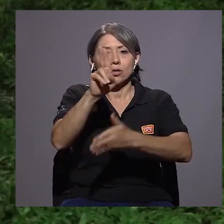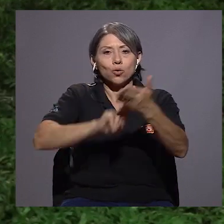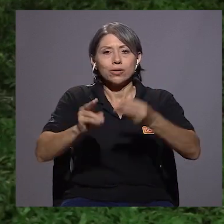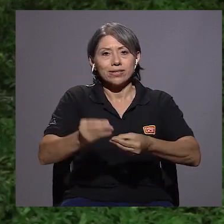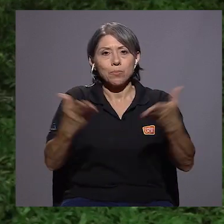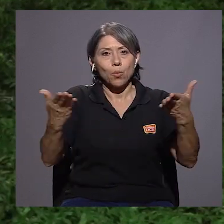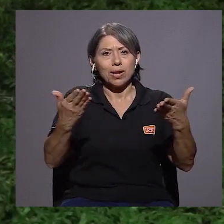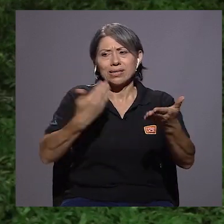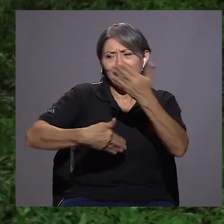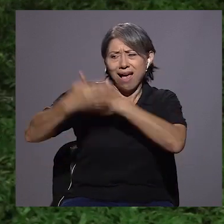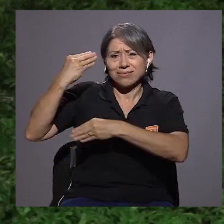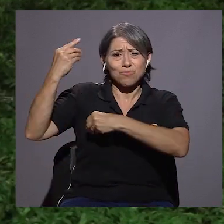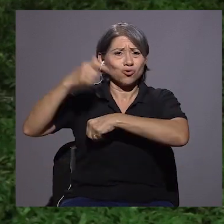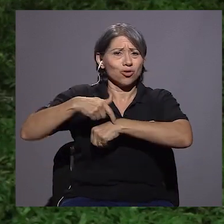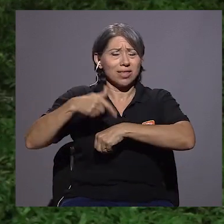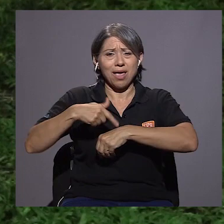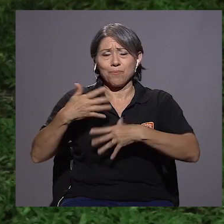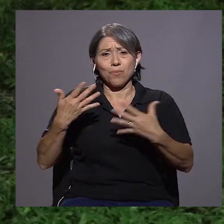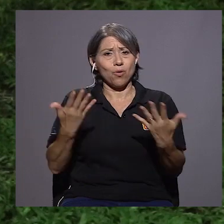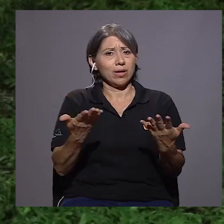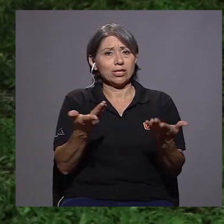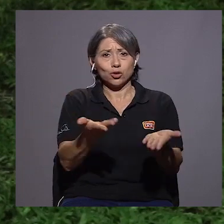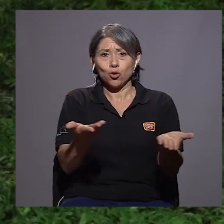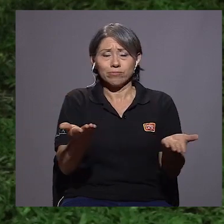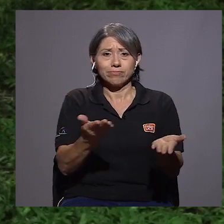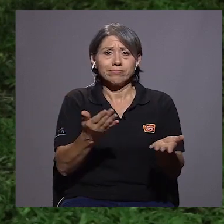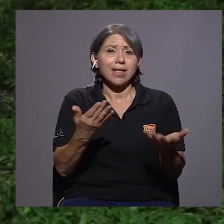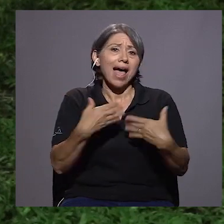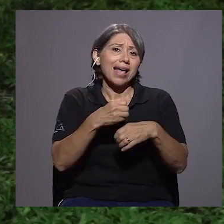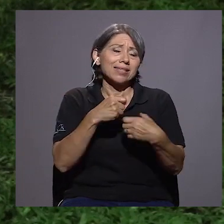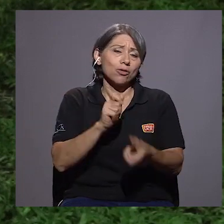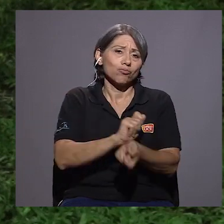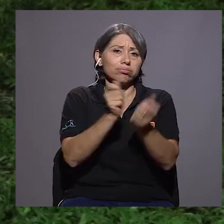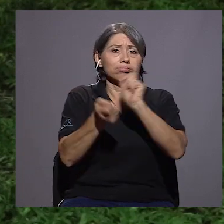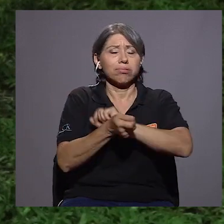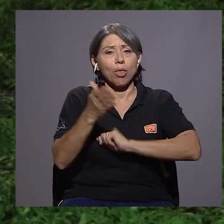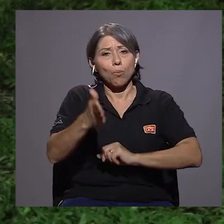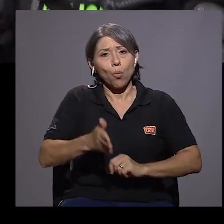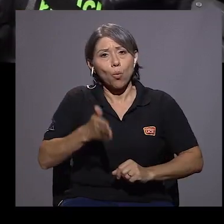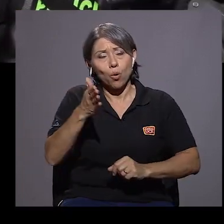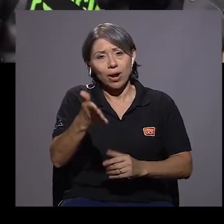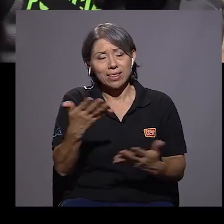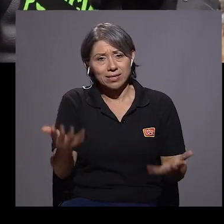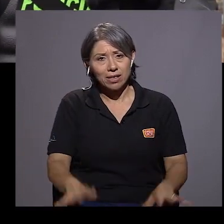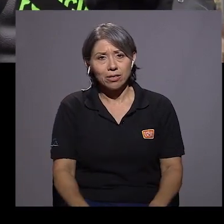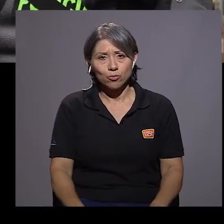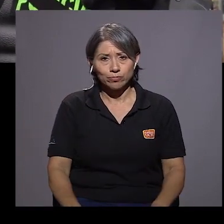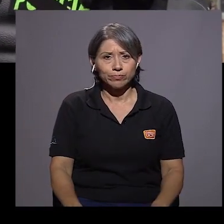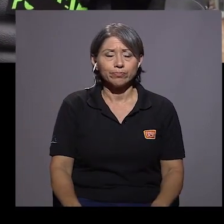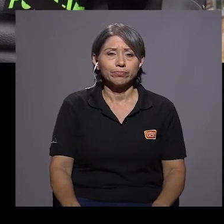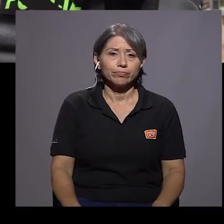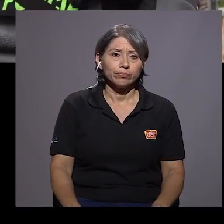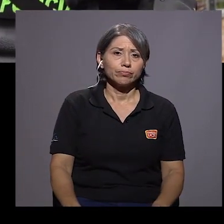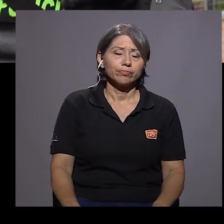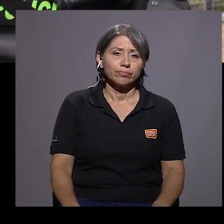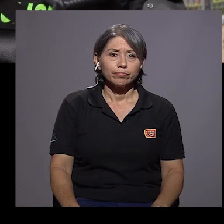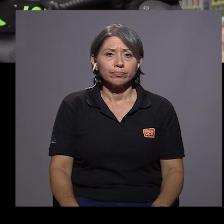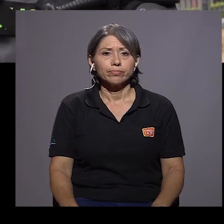universidades públicas, cosa que desde hace mucho tiempo se ha venido burocratizando precisamente, ¿no?